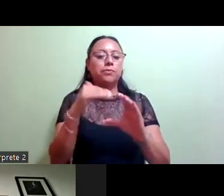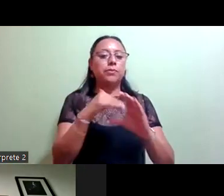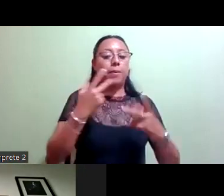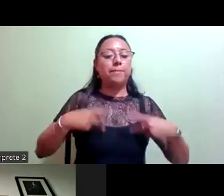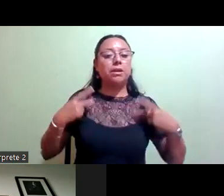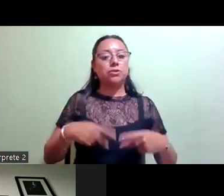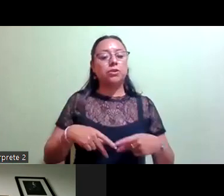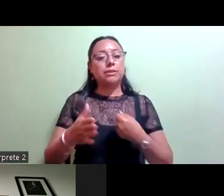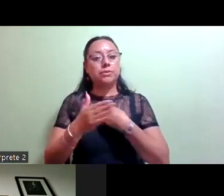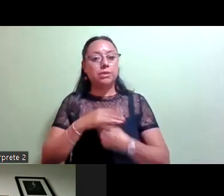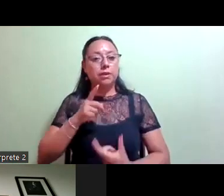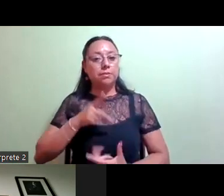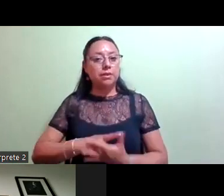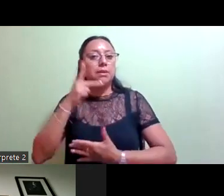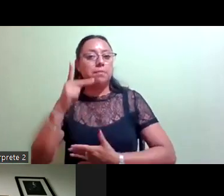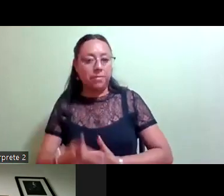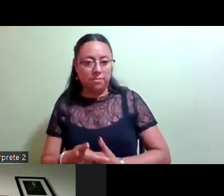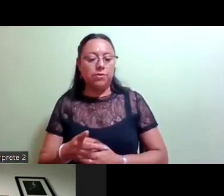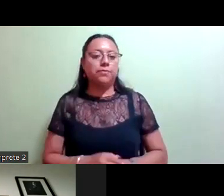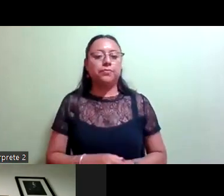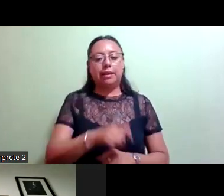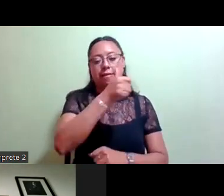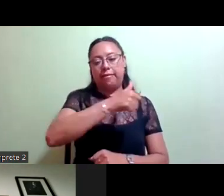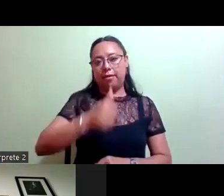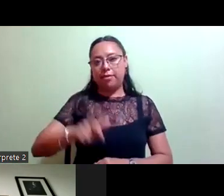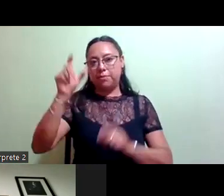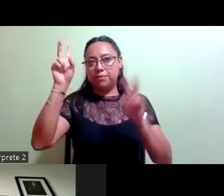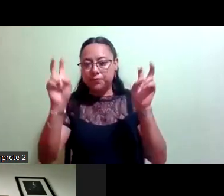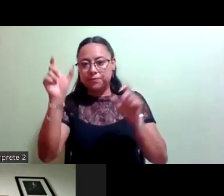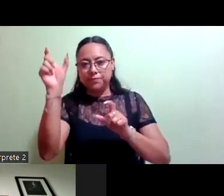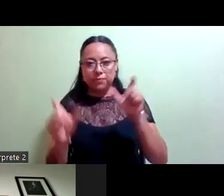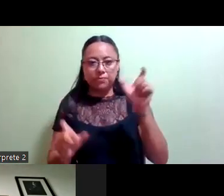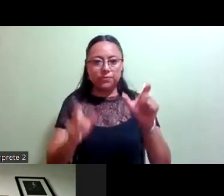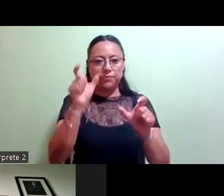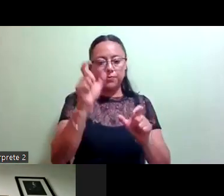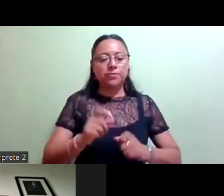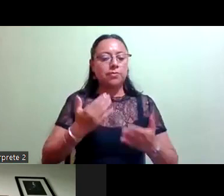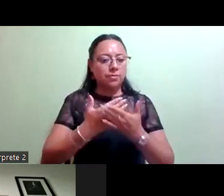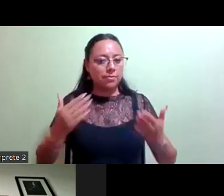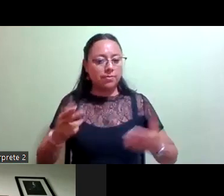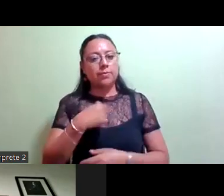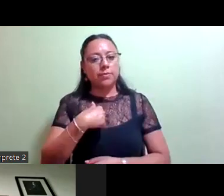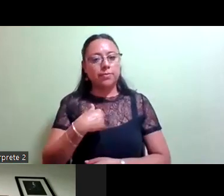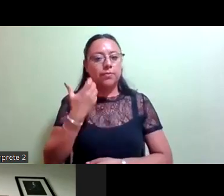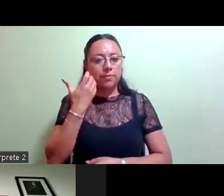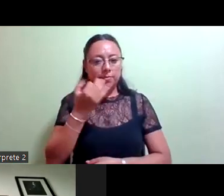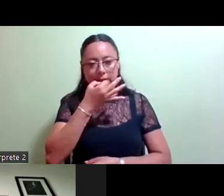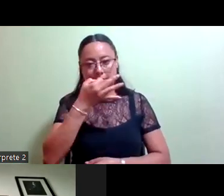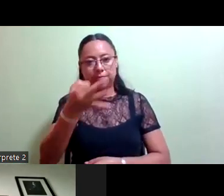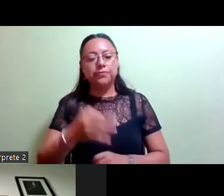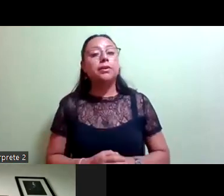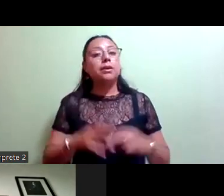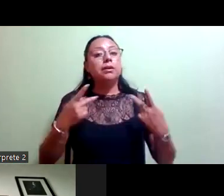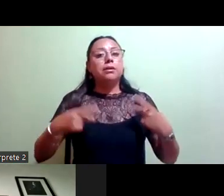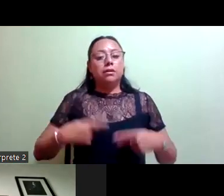galardonadas en cada una de las categorías. Derivado de este ejercicio, damos cuenta que las y los